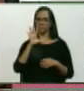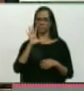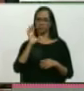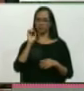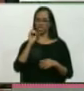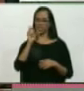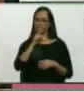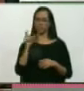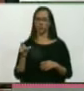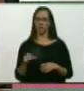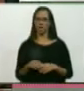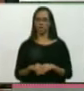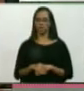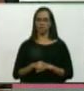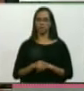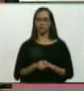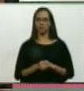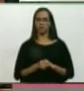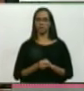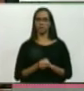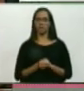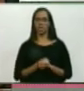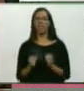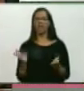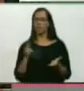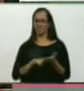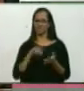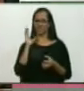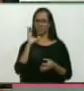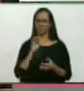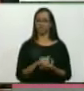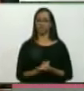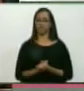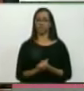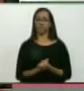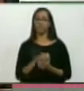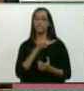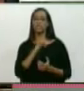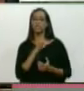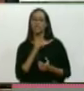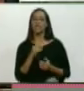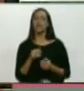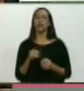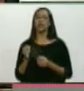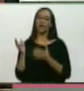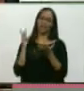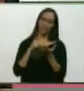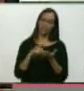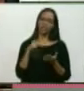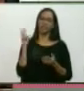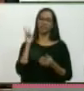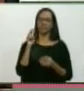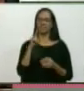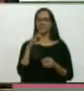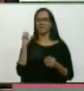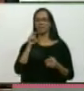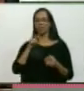personas. Vuelta a la patria. Vuelta a la patria. De Chile a Venezuela, como 100 personas